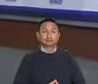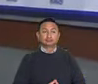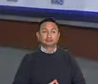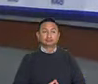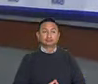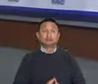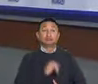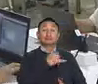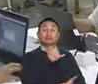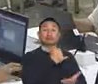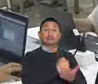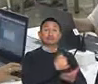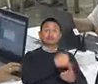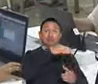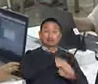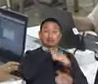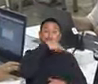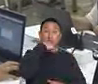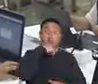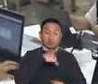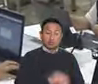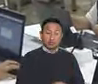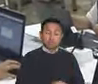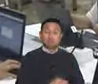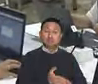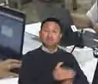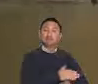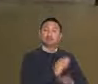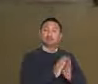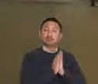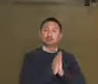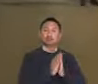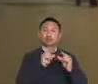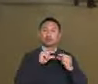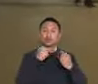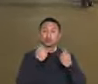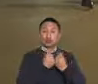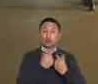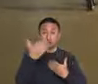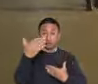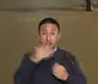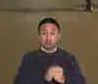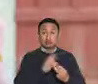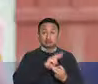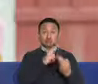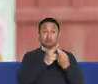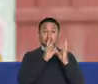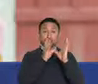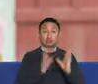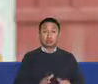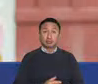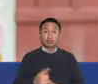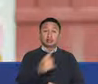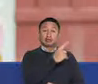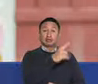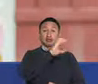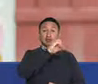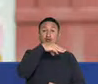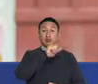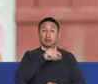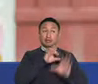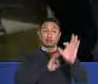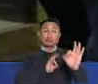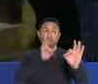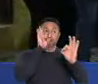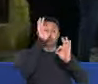La Junta Provincial Electoral de Manabí dio trámite a la solicitud que el Movimiento Revolución Ciudadana planteó para reemplazar a su candidato a la alcaldía de Puerto López,